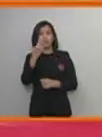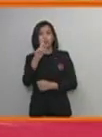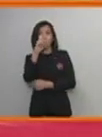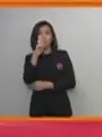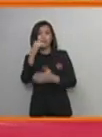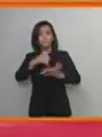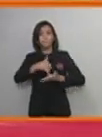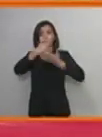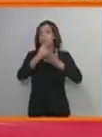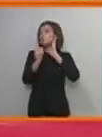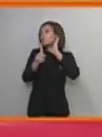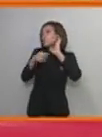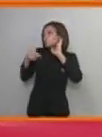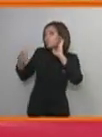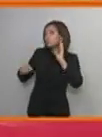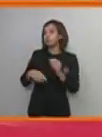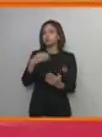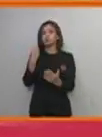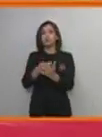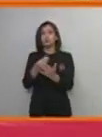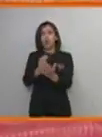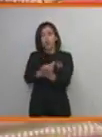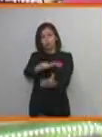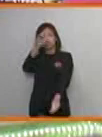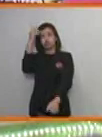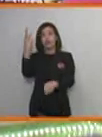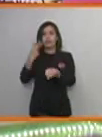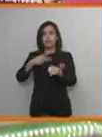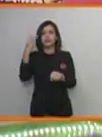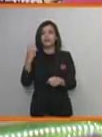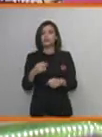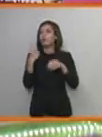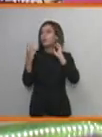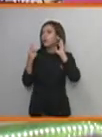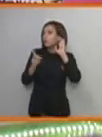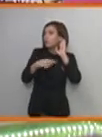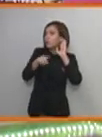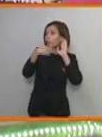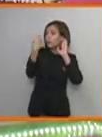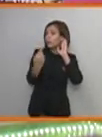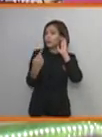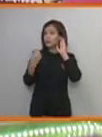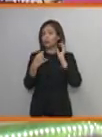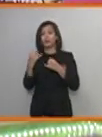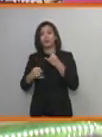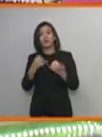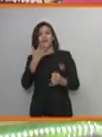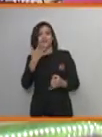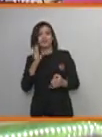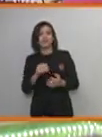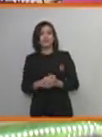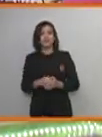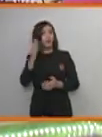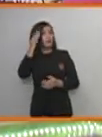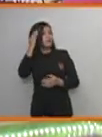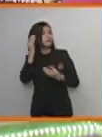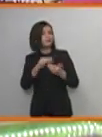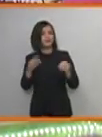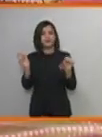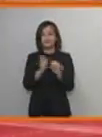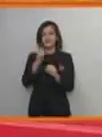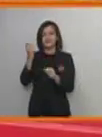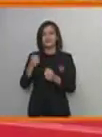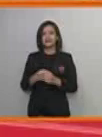2X, tu premio de la diaria es multiplicado dos veces. Y para nuestros jugadores de más uno, mucha suerte porque conoceremos el número